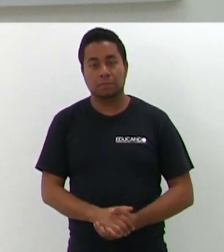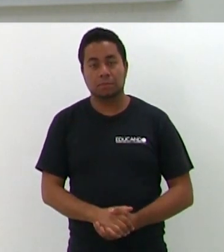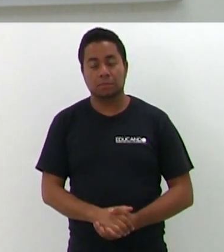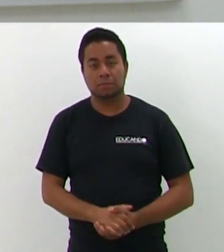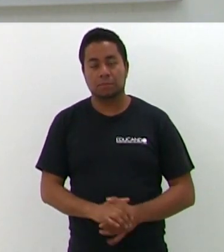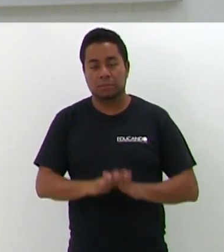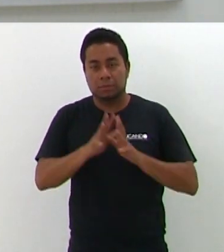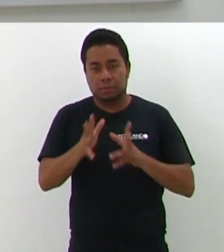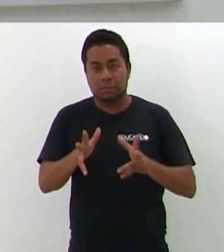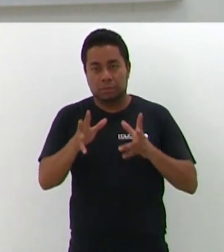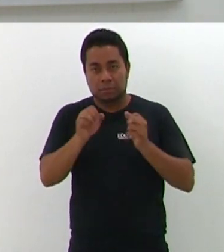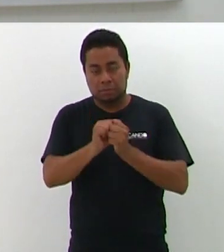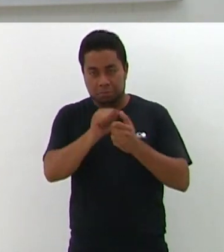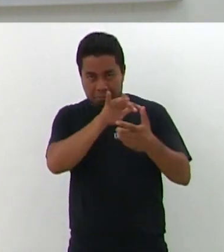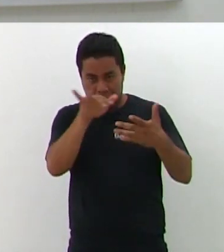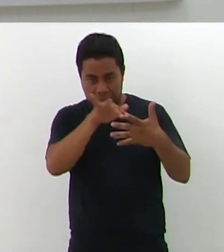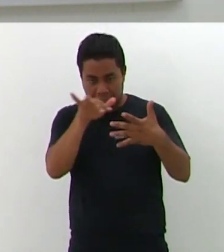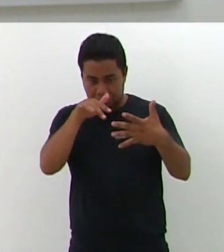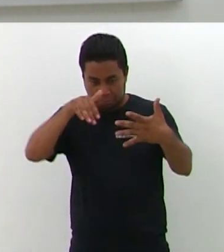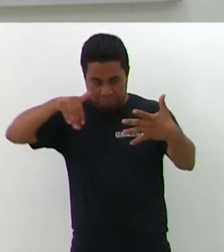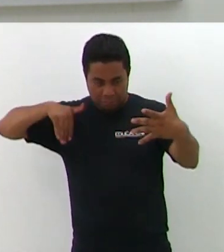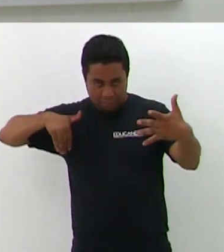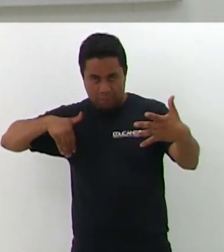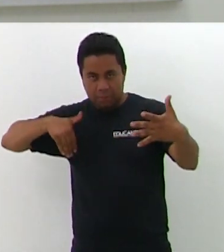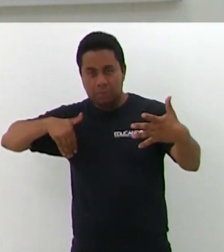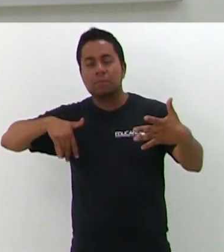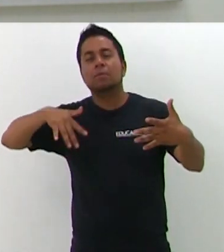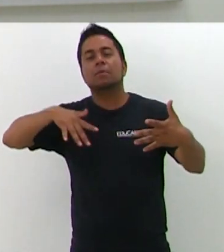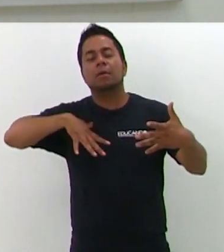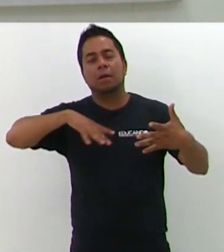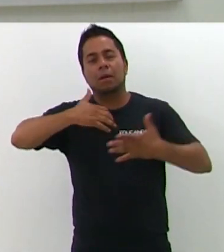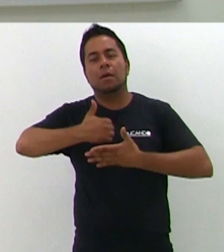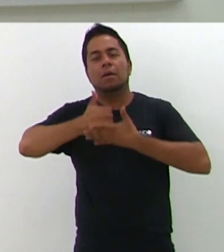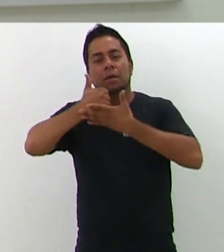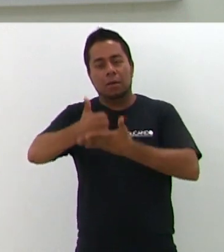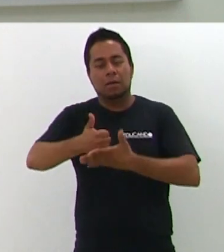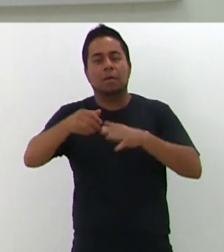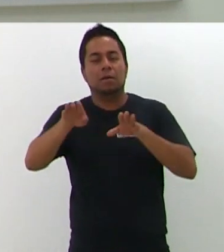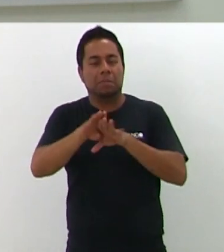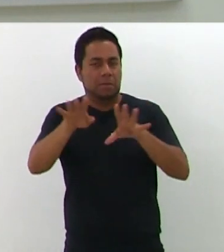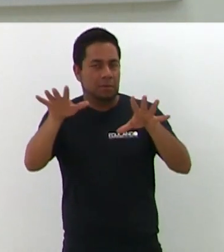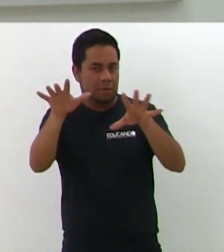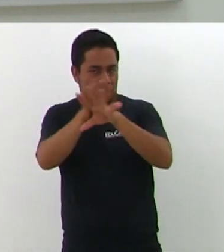Ya con la lectura anterior tenemos muchas pistas de cómo cambiar